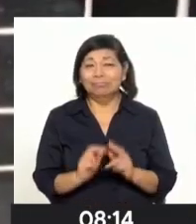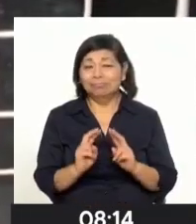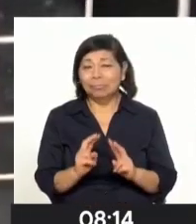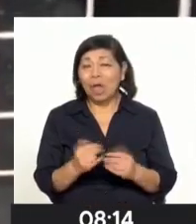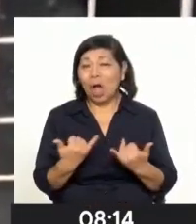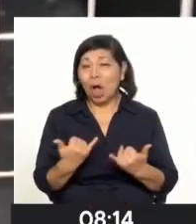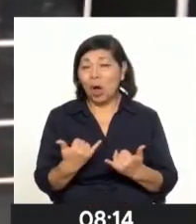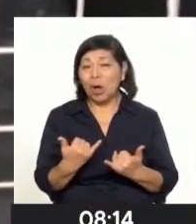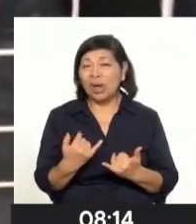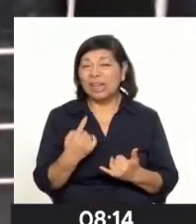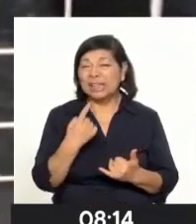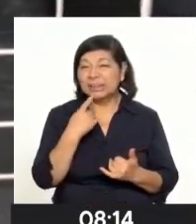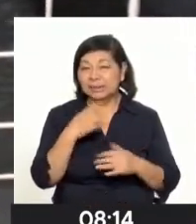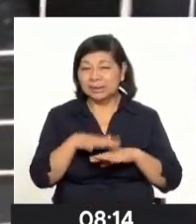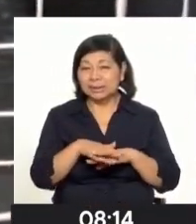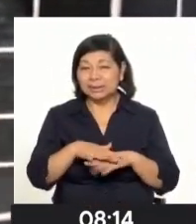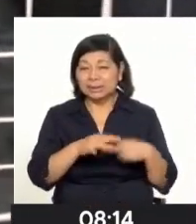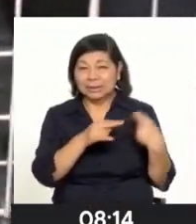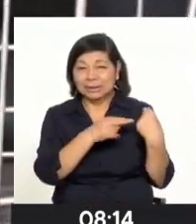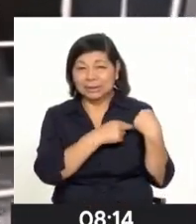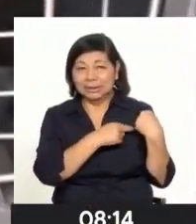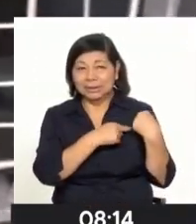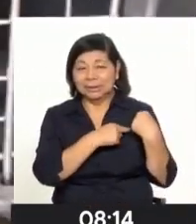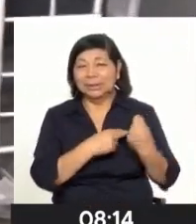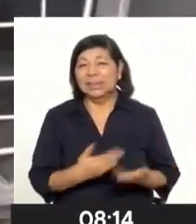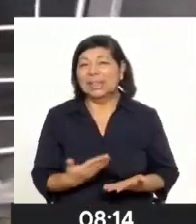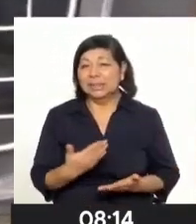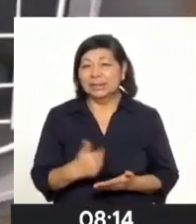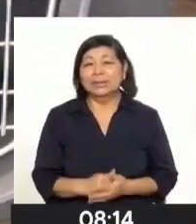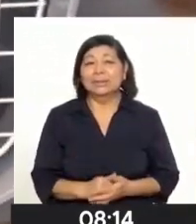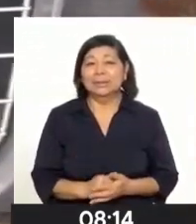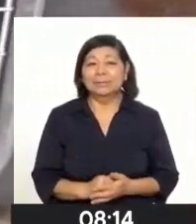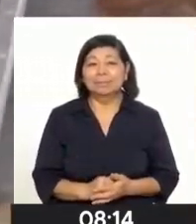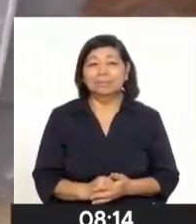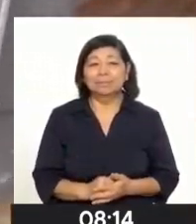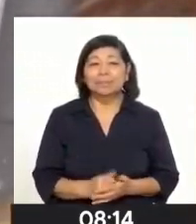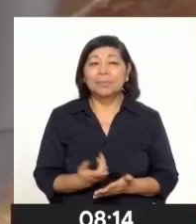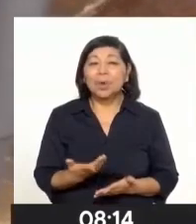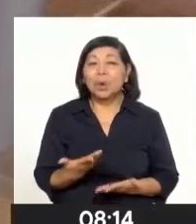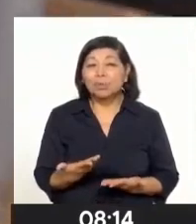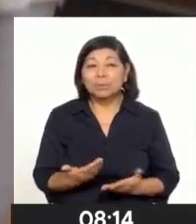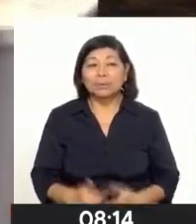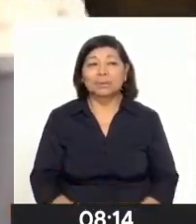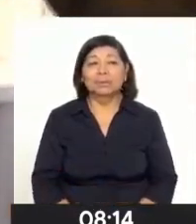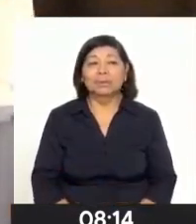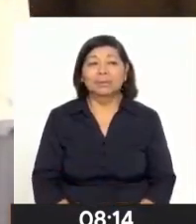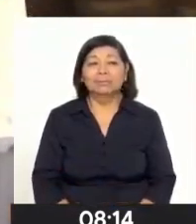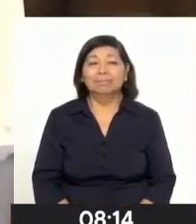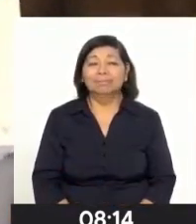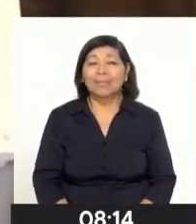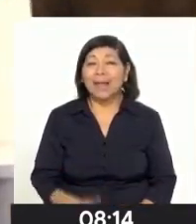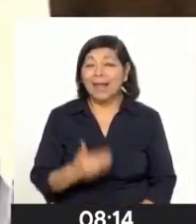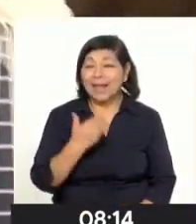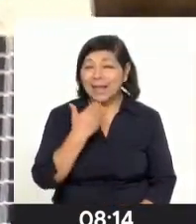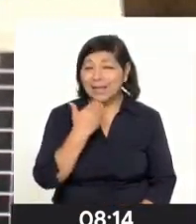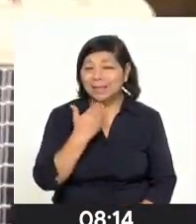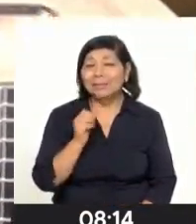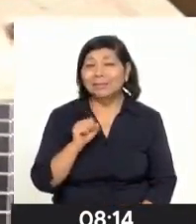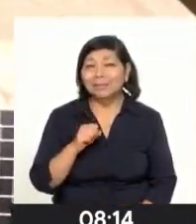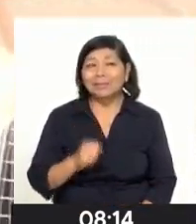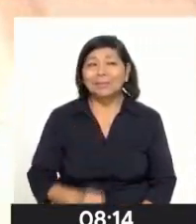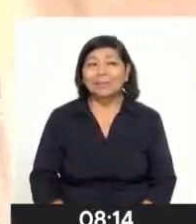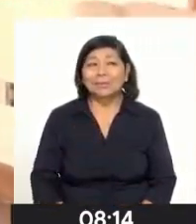a conversar con el administrador técnico de serfort Cristian riveros Qué tal cómo está Muy buenos días Martín efectivamente